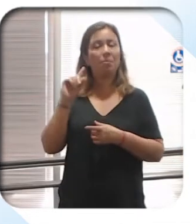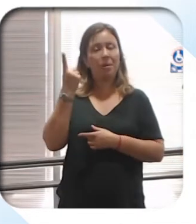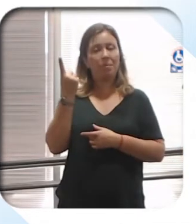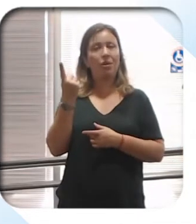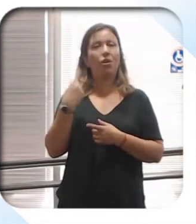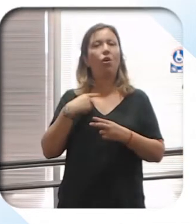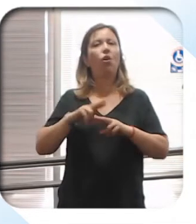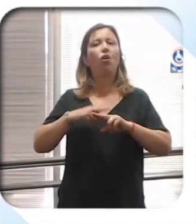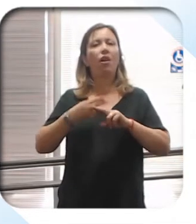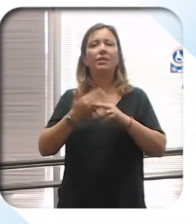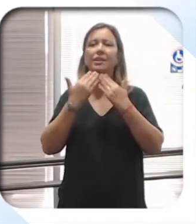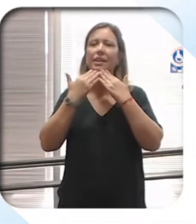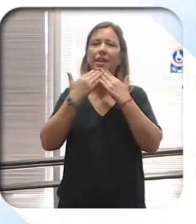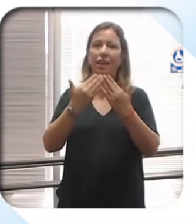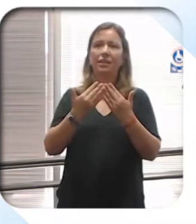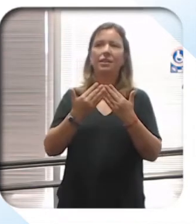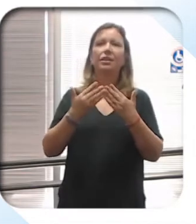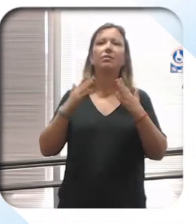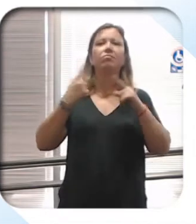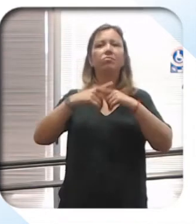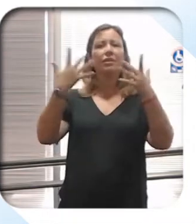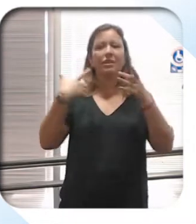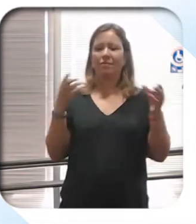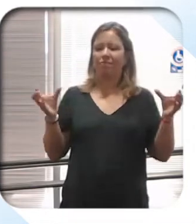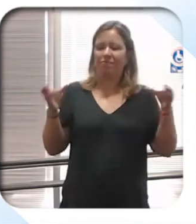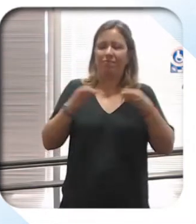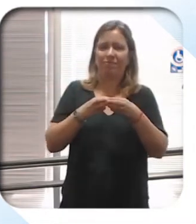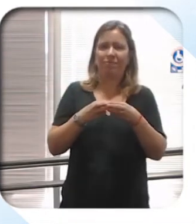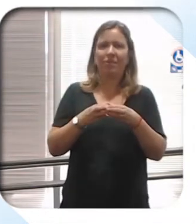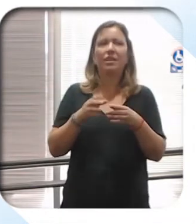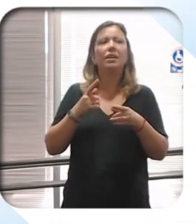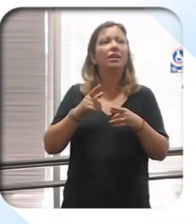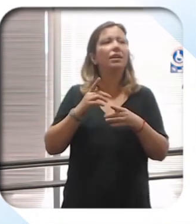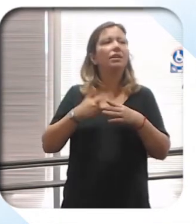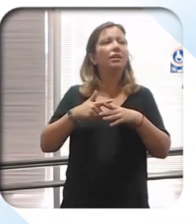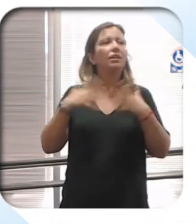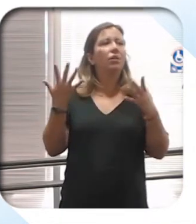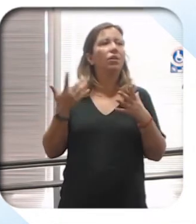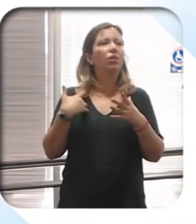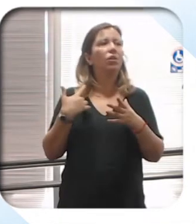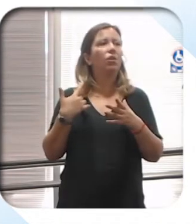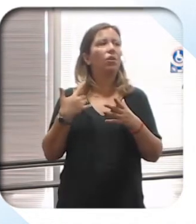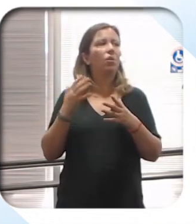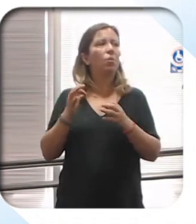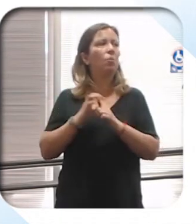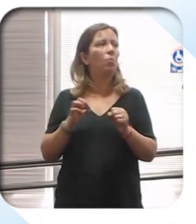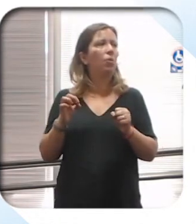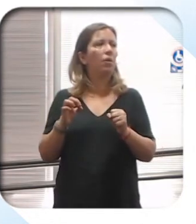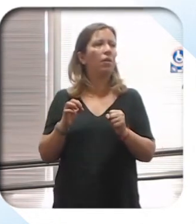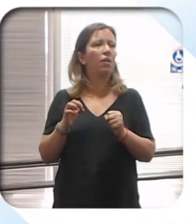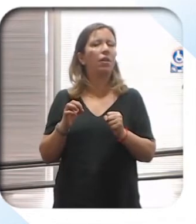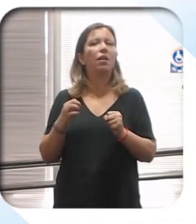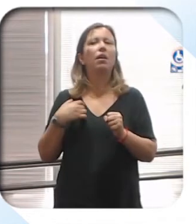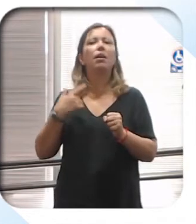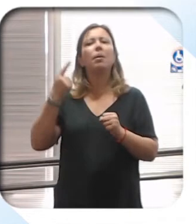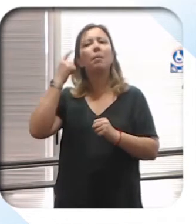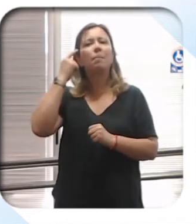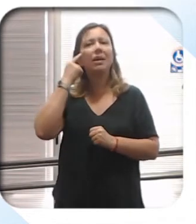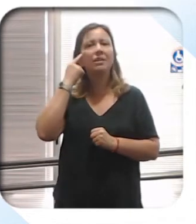primero nuevamente agradezco y celebro este encuentro. Lo celebro con el fin de que podamos